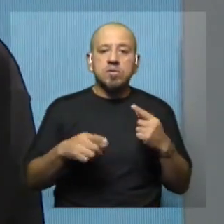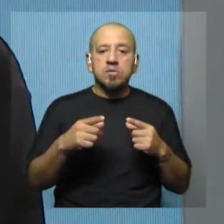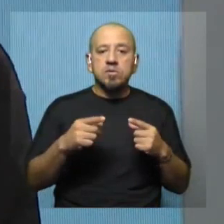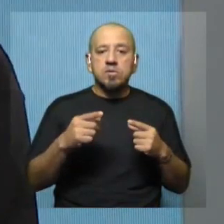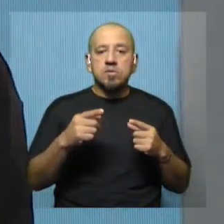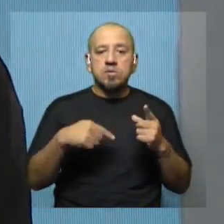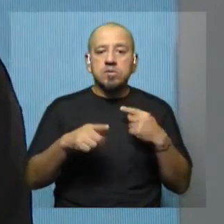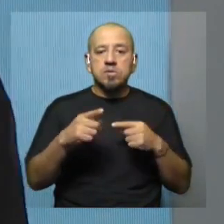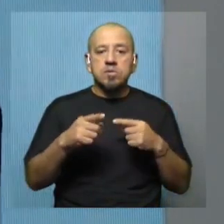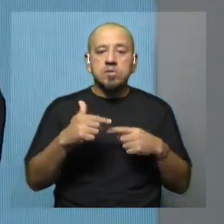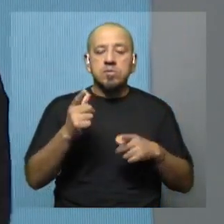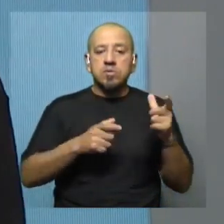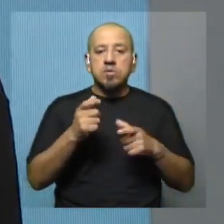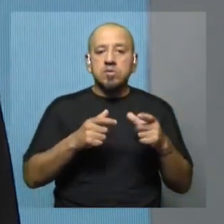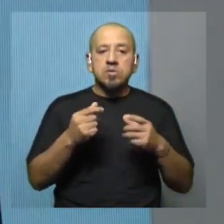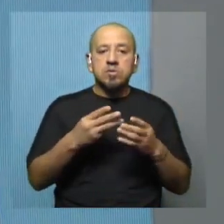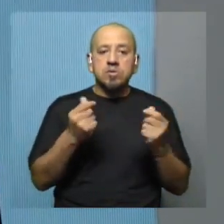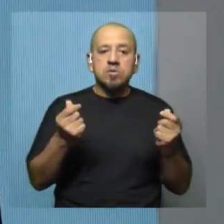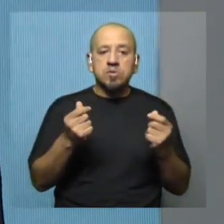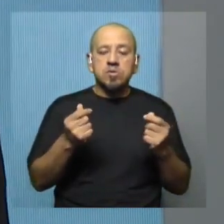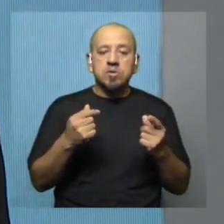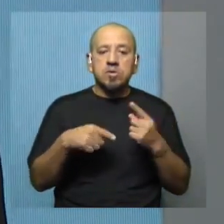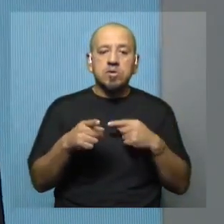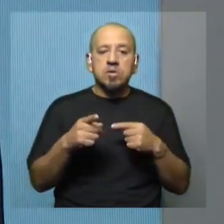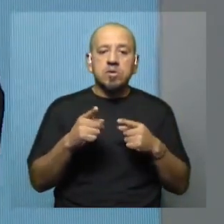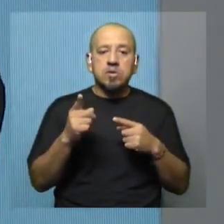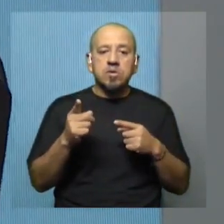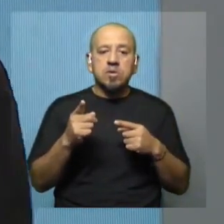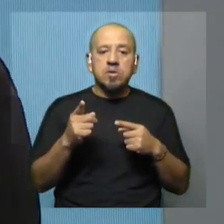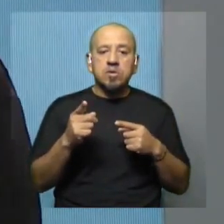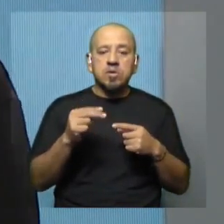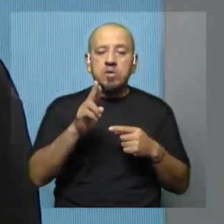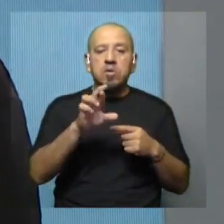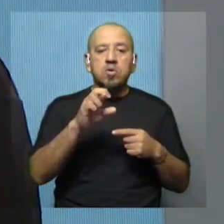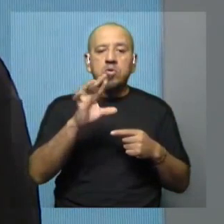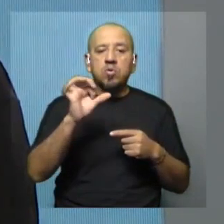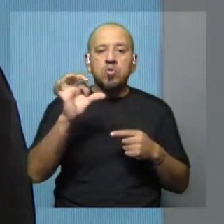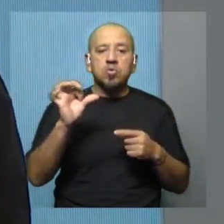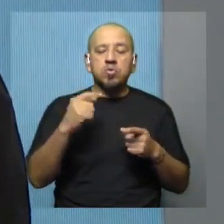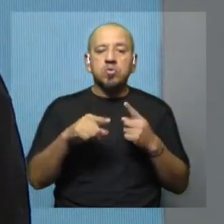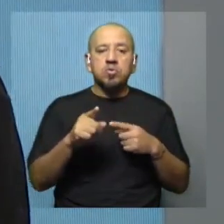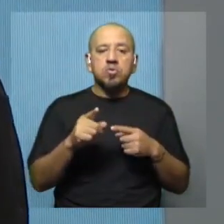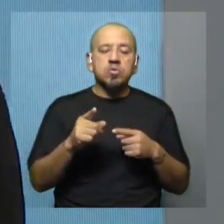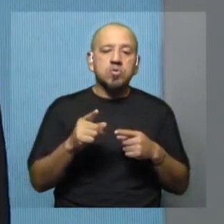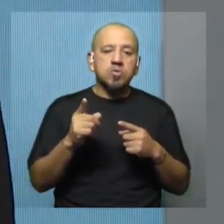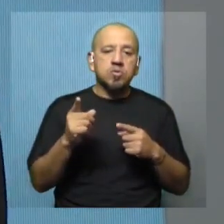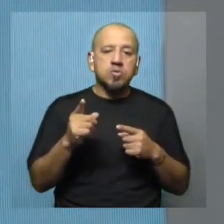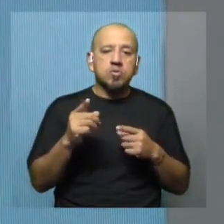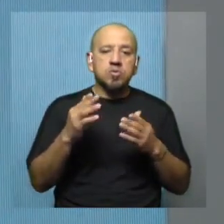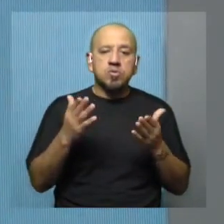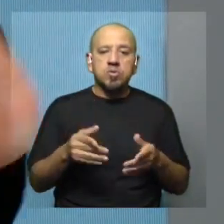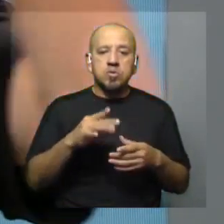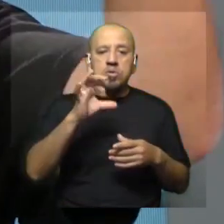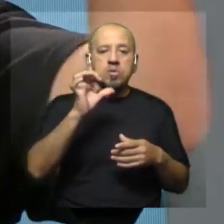las personas iban cambiando, iban desapareciendo. Eso pasó sobre todo en la Unión Soviética, es como un caso emblemático de, bueno, que con